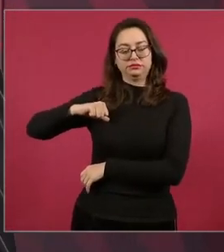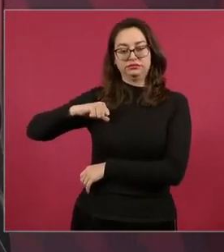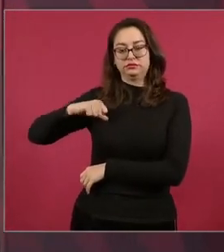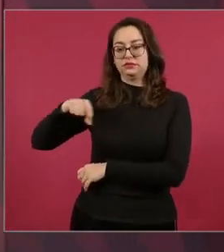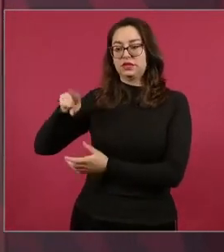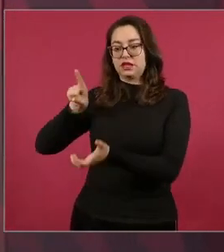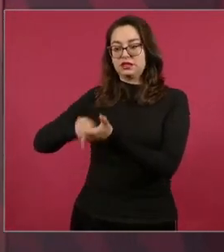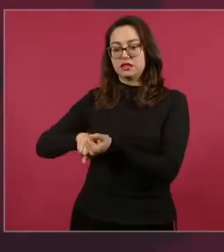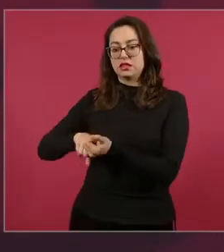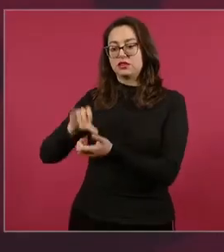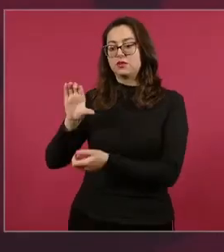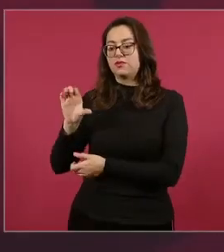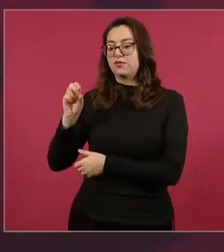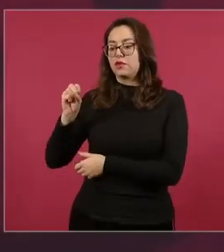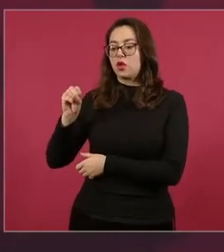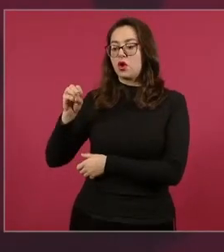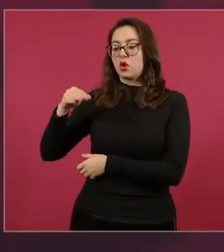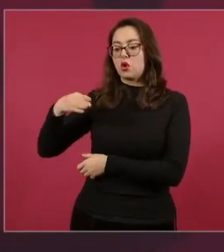utilizaban combustóleo